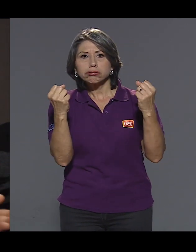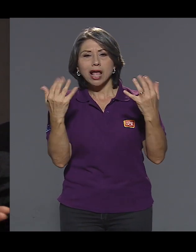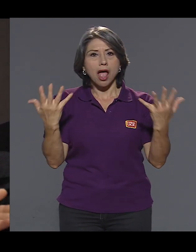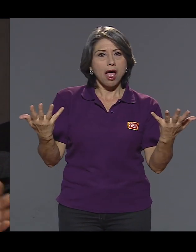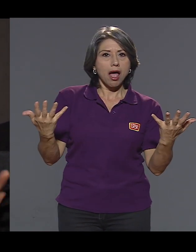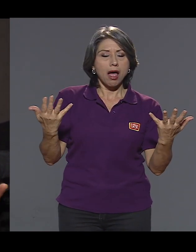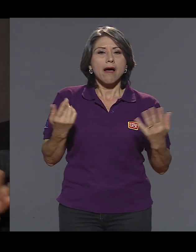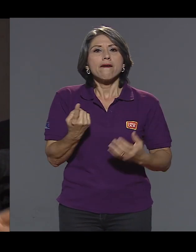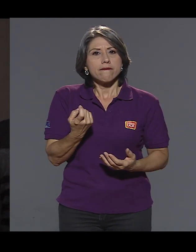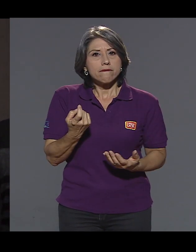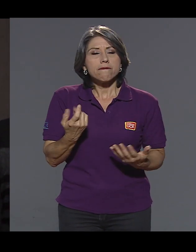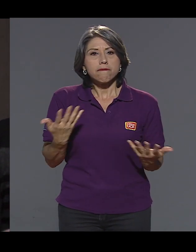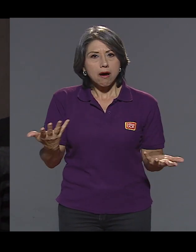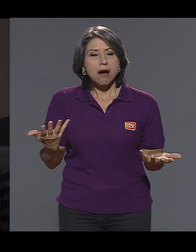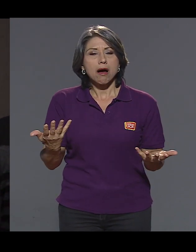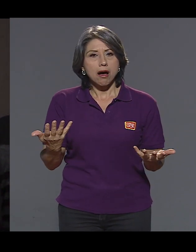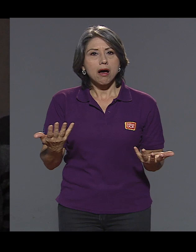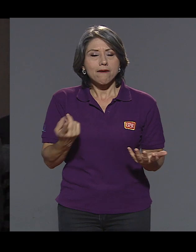falta